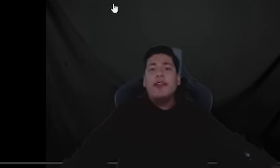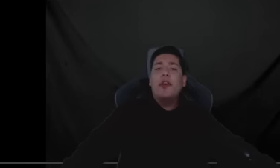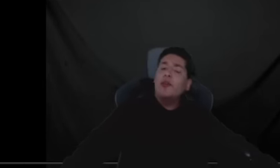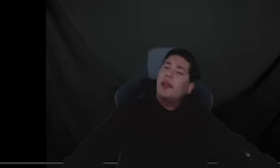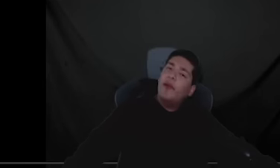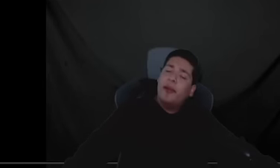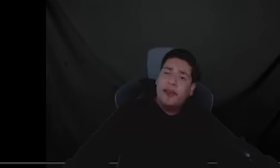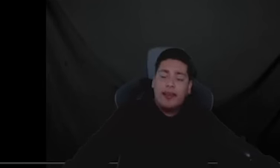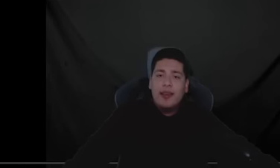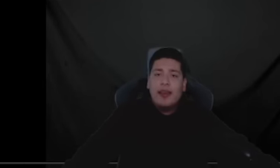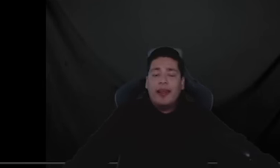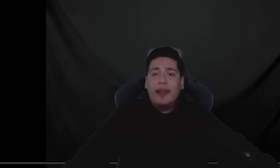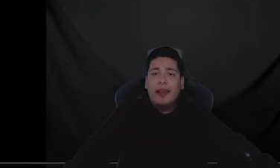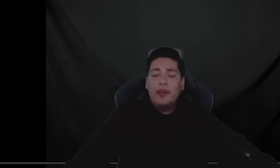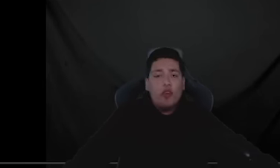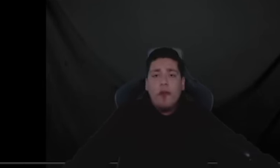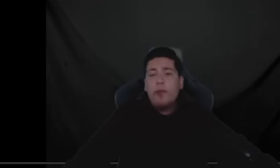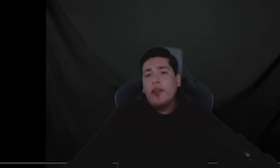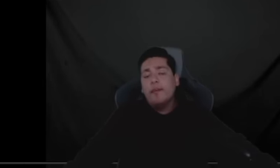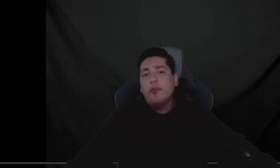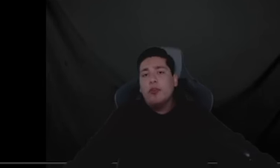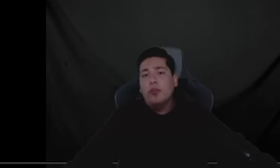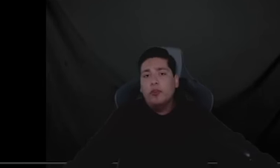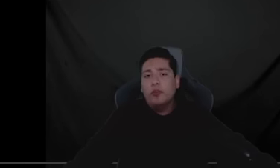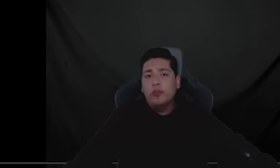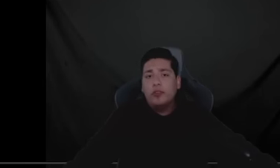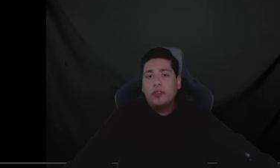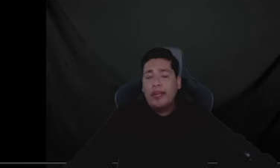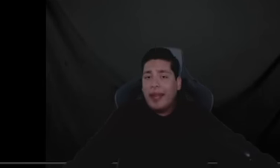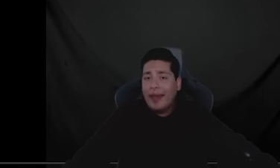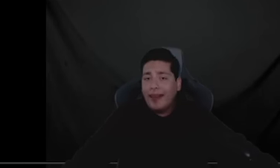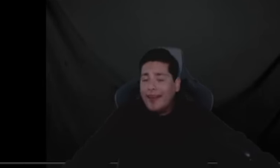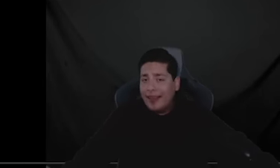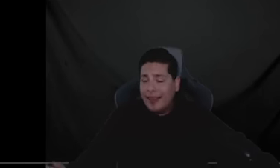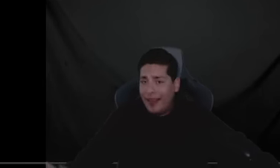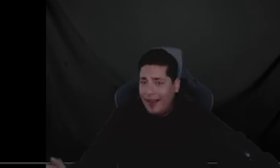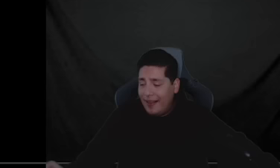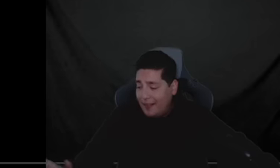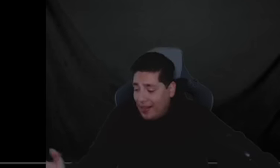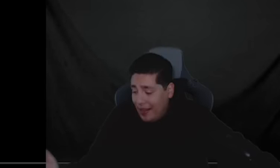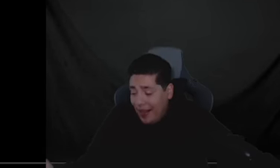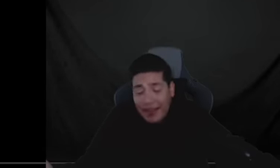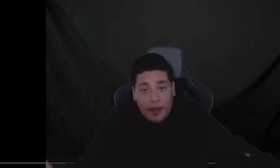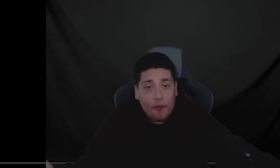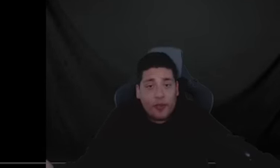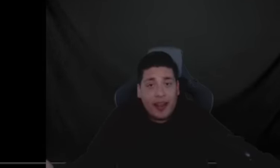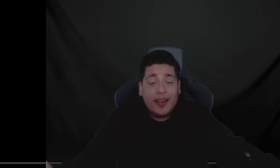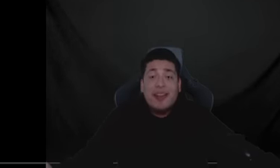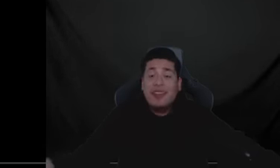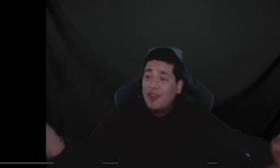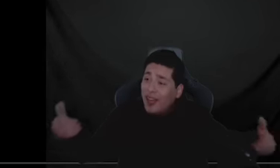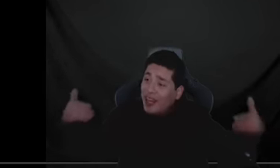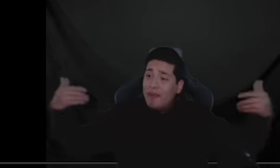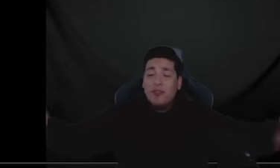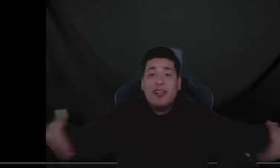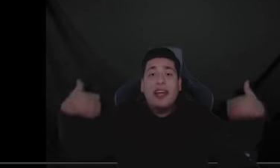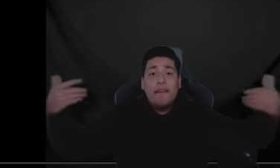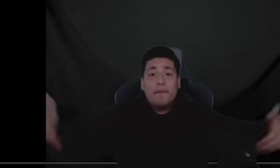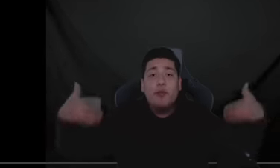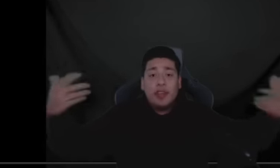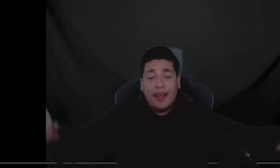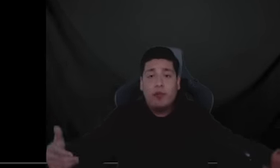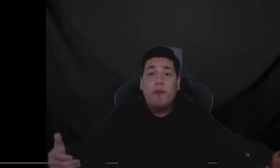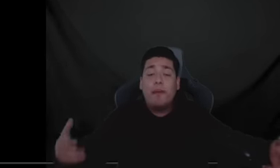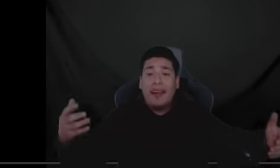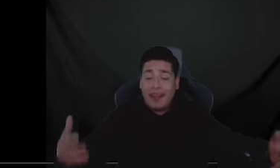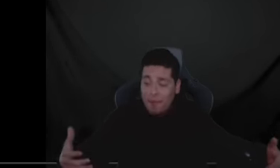veamos el vídeo que la verdad no podemos dejar que se deje de difundir sino que debemos de